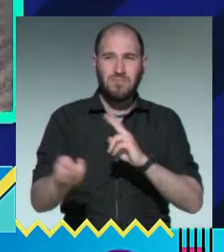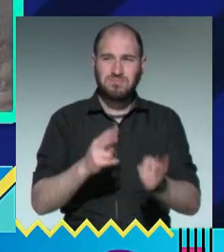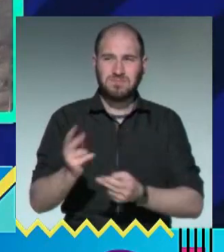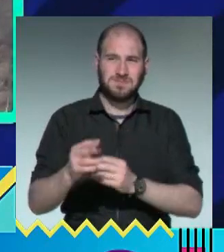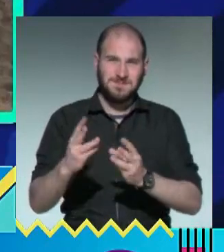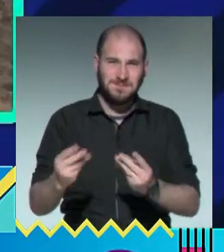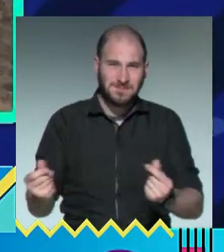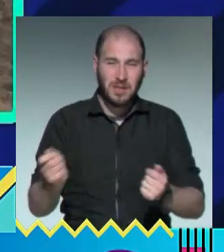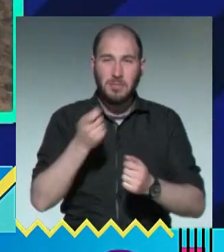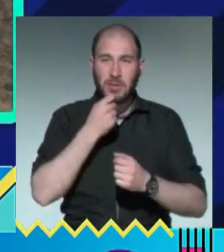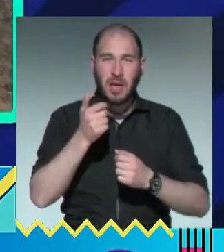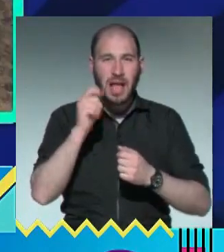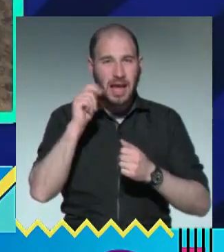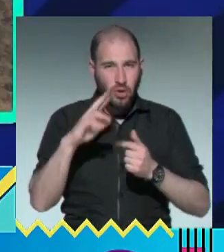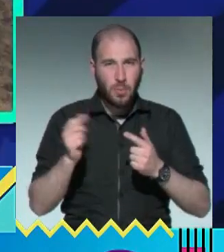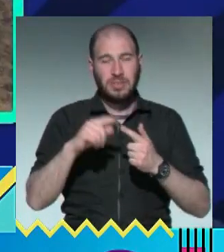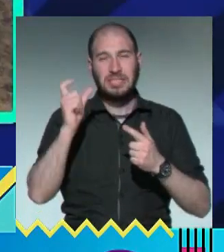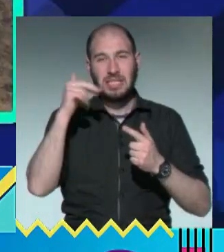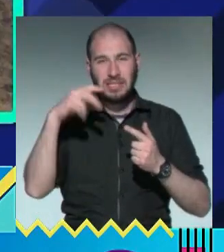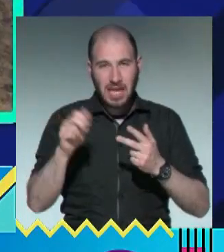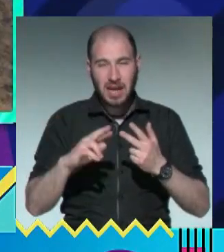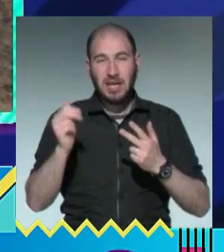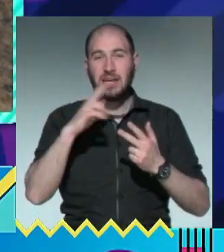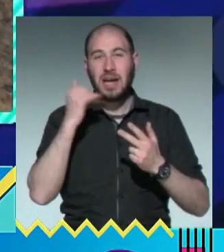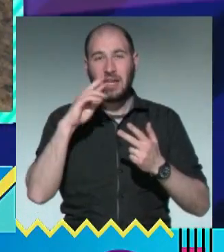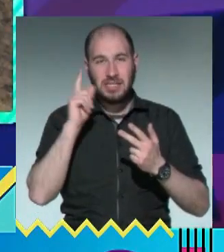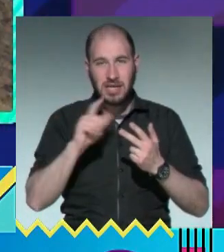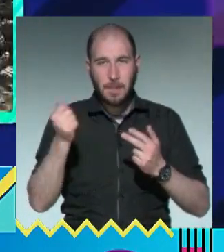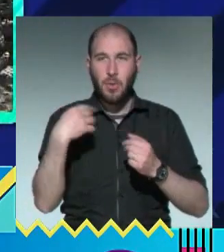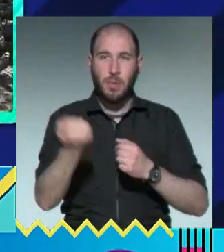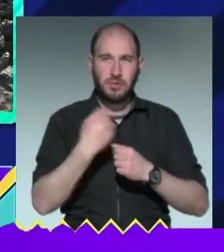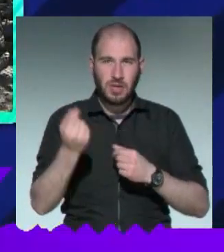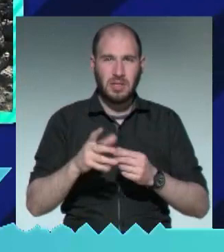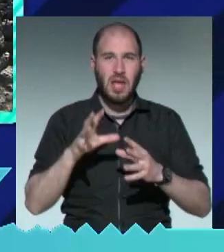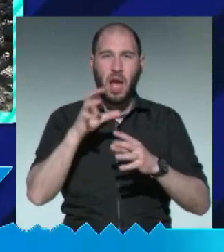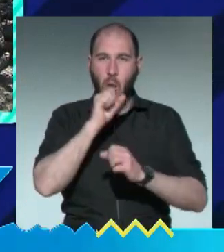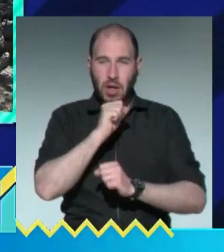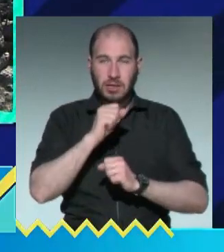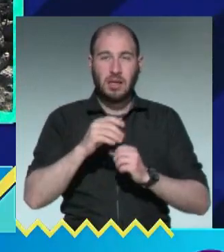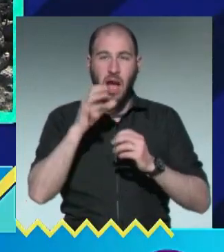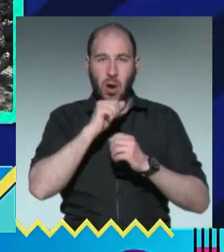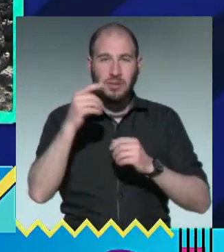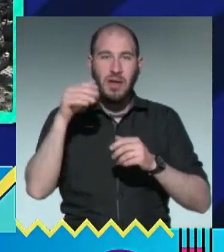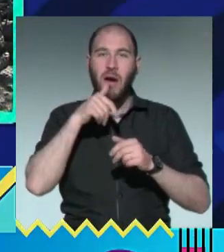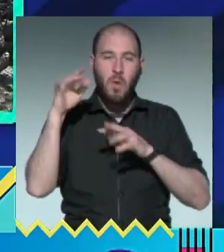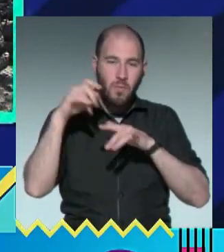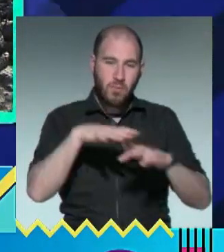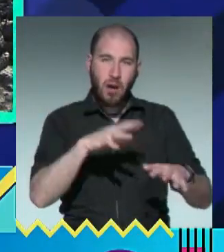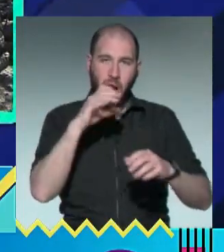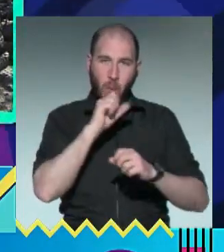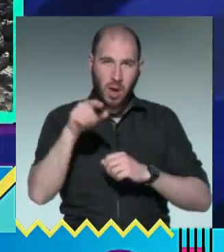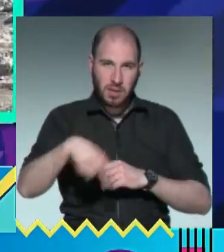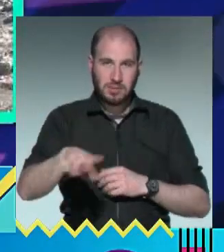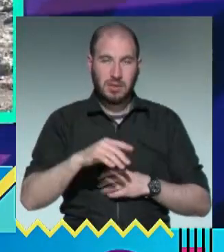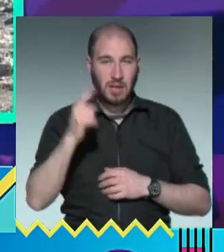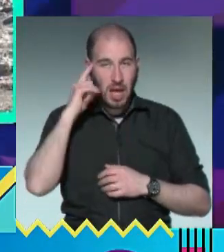muy importantes como algarrobos, chañares y jarillas, que son fundamentales para la contención, para el control aluvional, ¿sí? Tengamos en